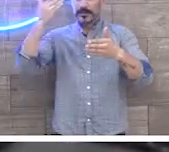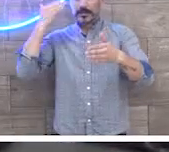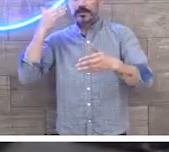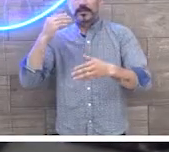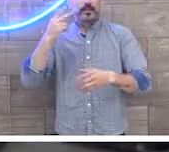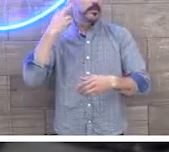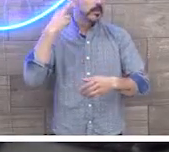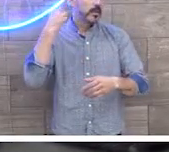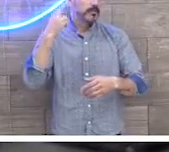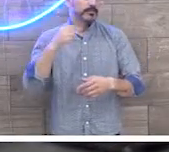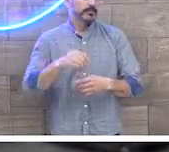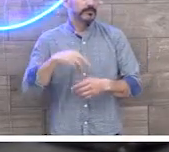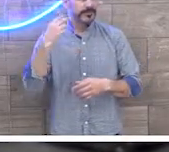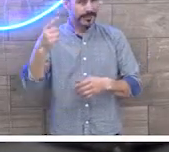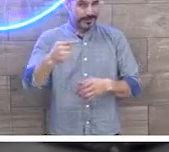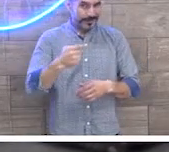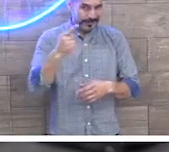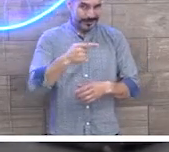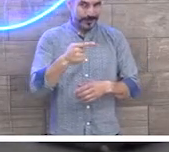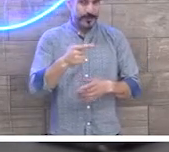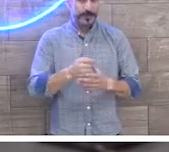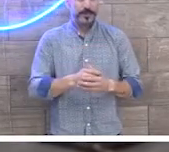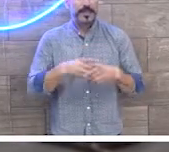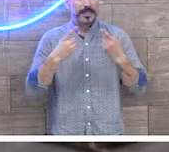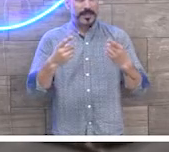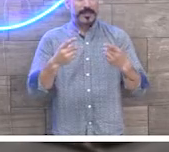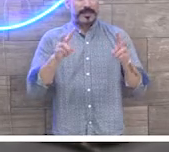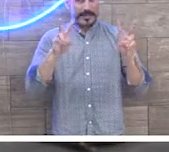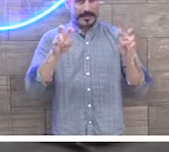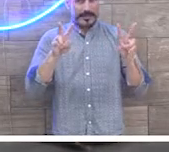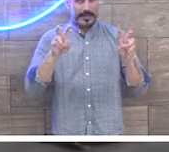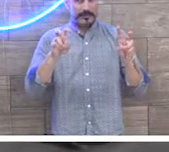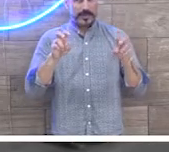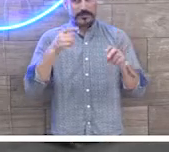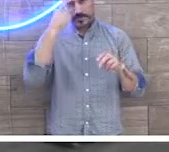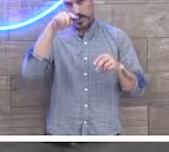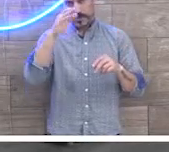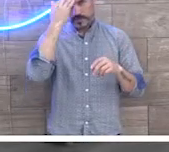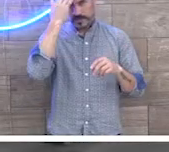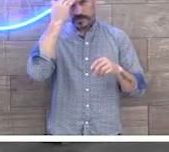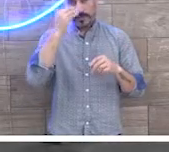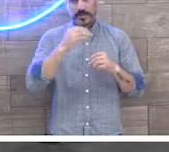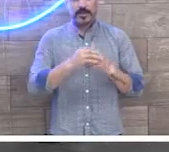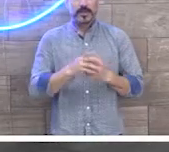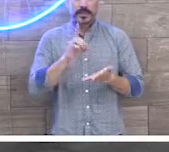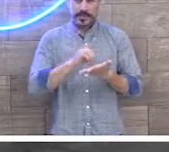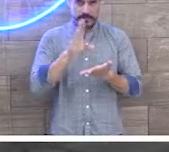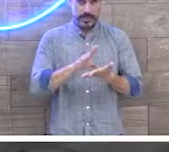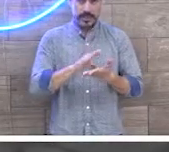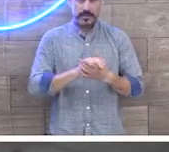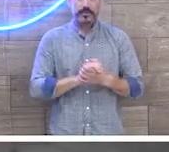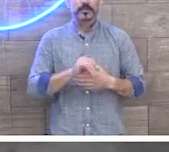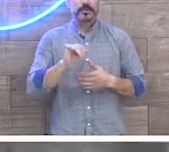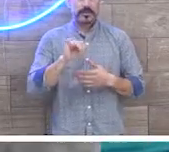algunas personas, ¿a poco va a dar el tema para abordar pues algunos meses el tema de la discapacidad,